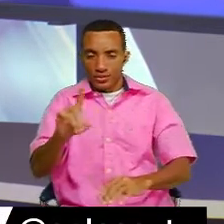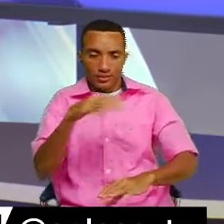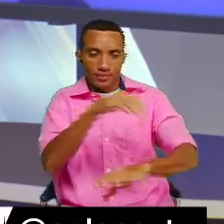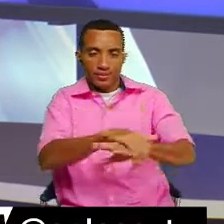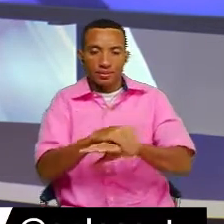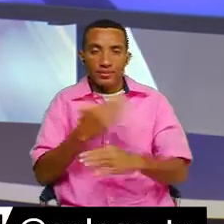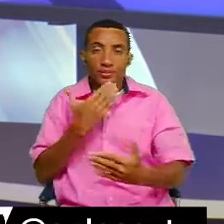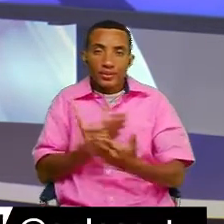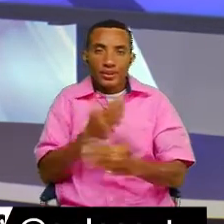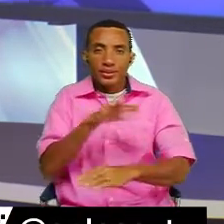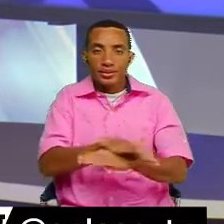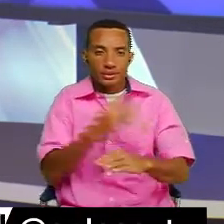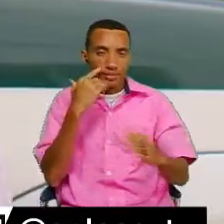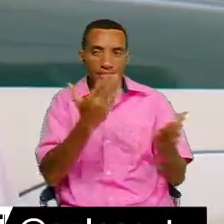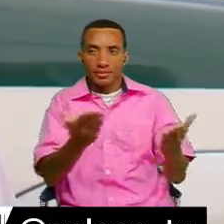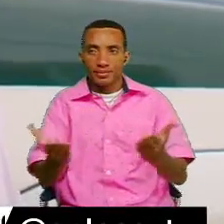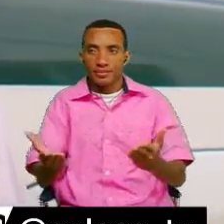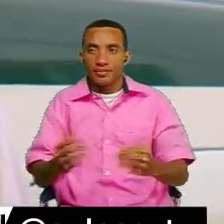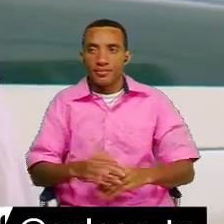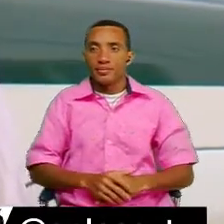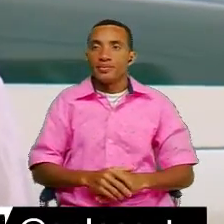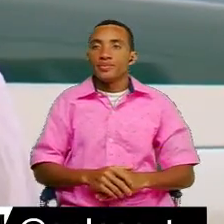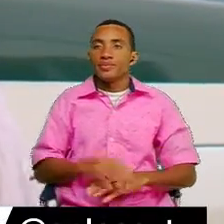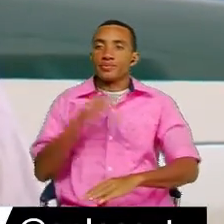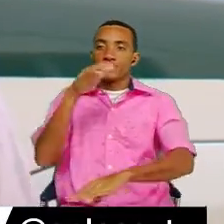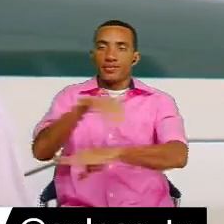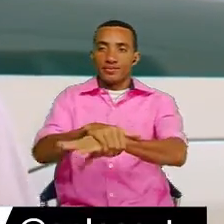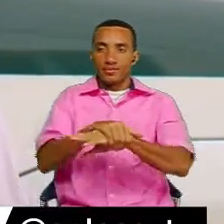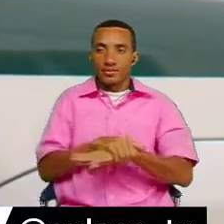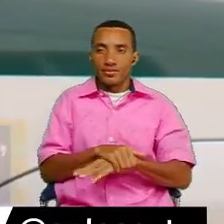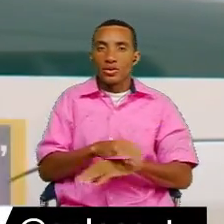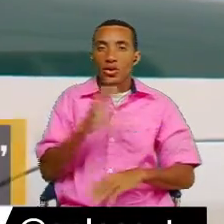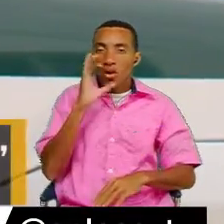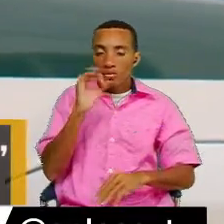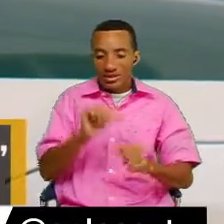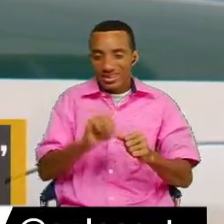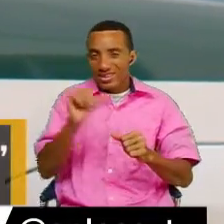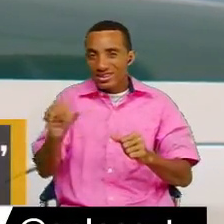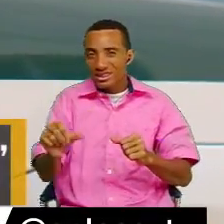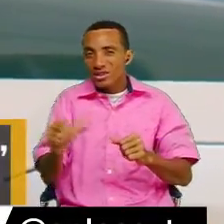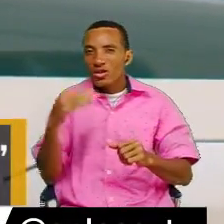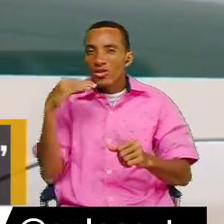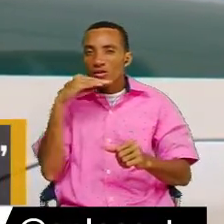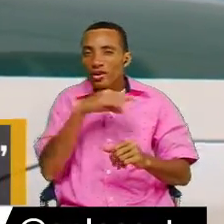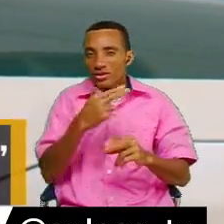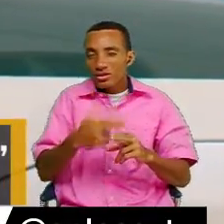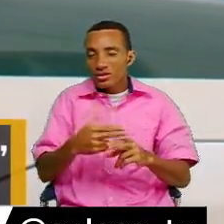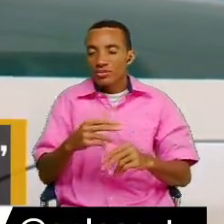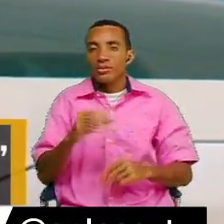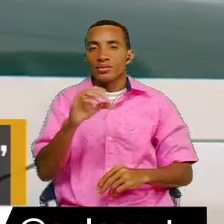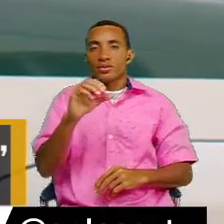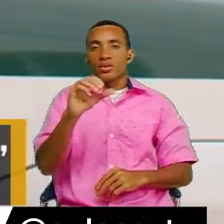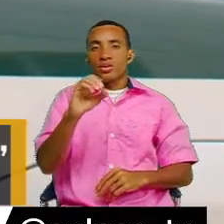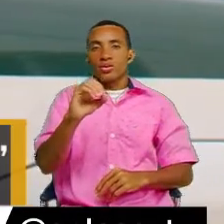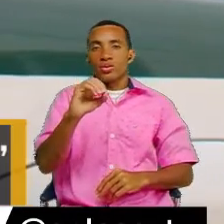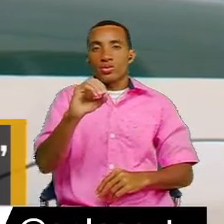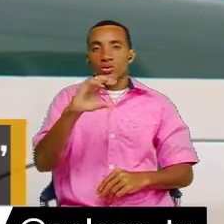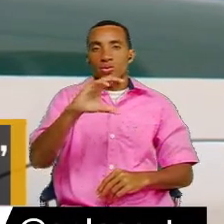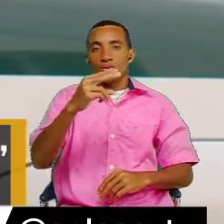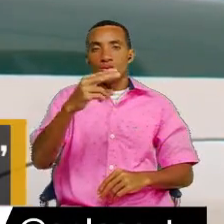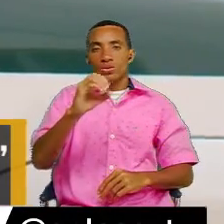para usted. La captura de alias Ochoa se produjo en las últimas horas gracias a un trabajo mancomunado entre el Cuerpo Técnico de Investigación CTI